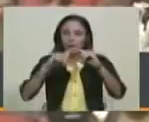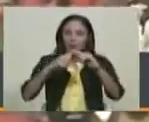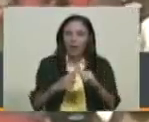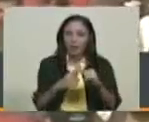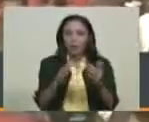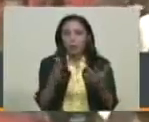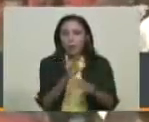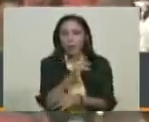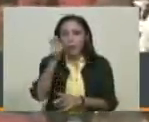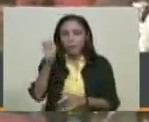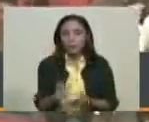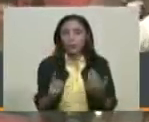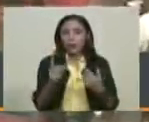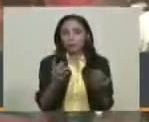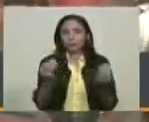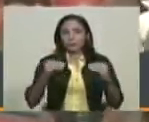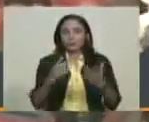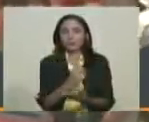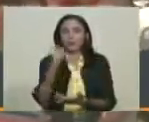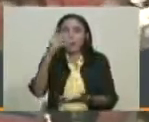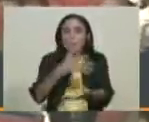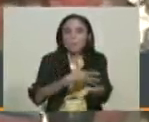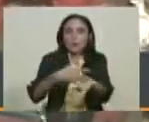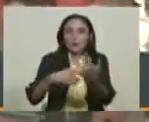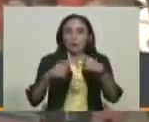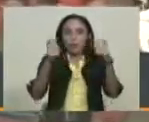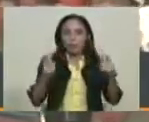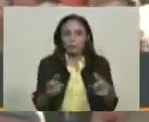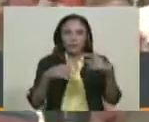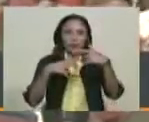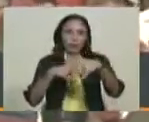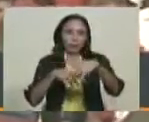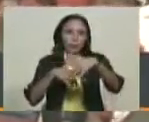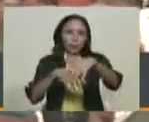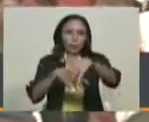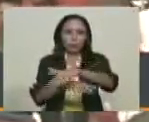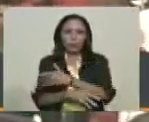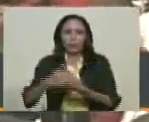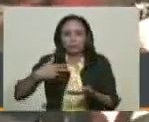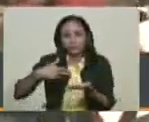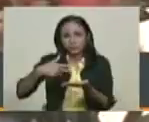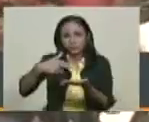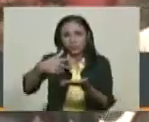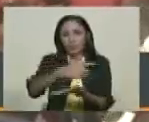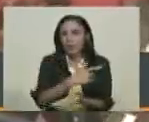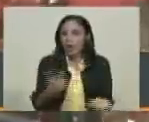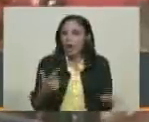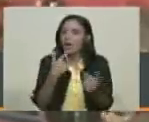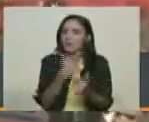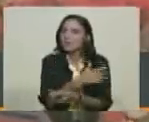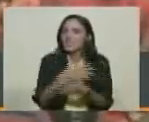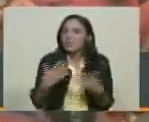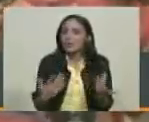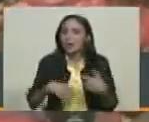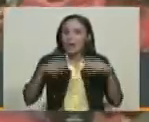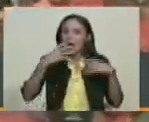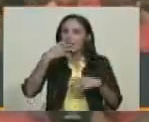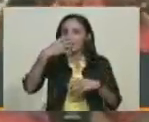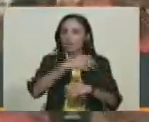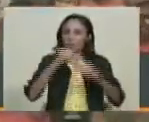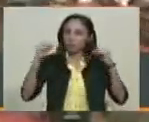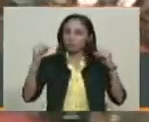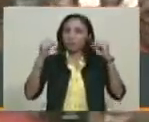ayer se movilizaron más de 1 millón de venezolanos y venezolanas para decir no al terrorismo, no a la violencia,